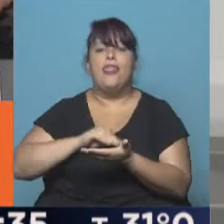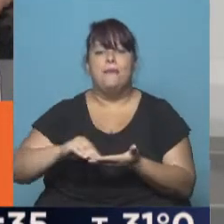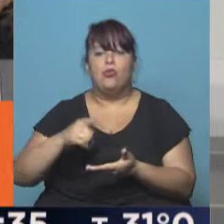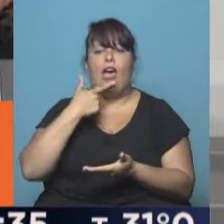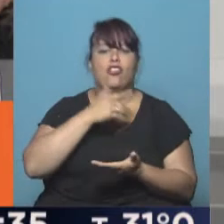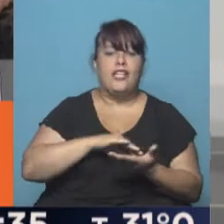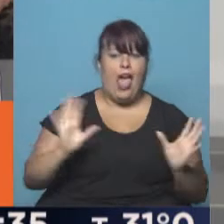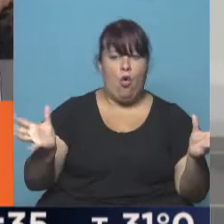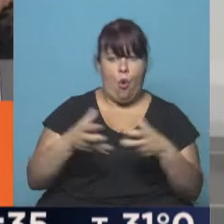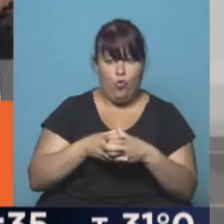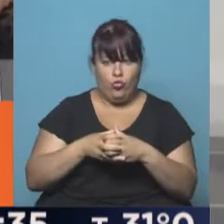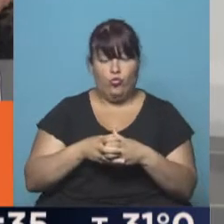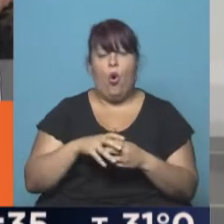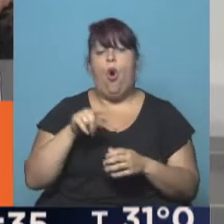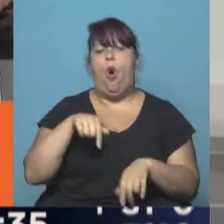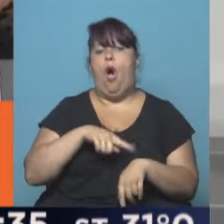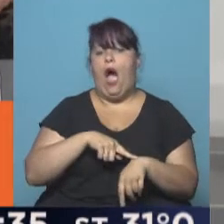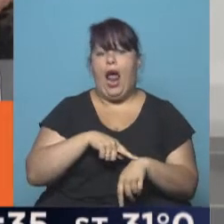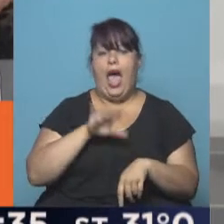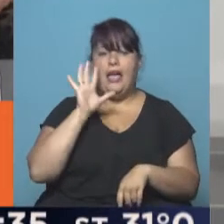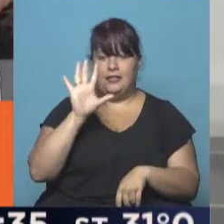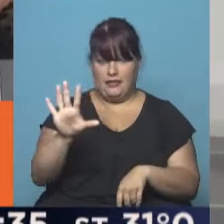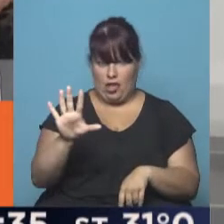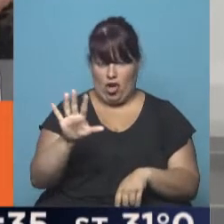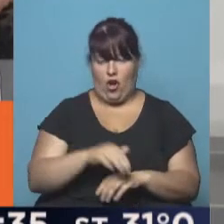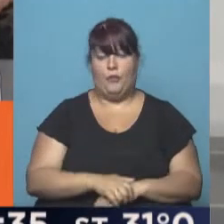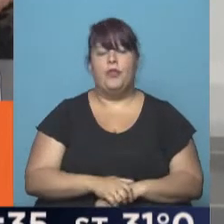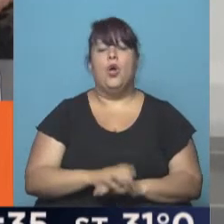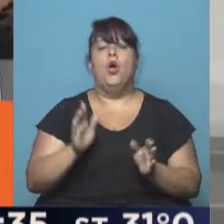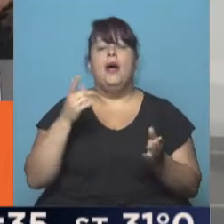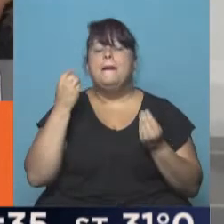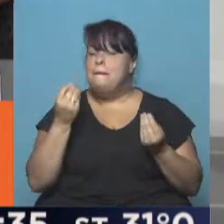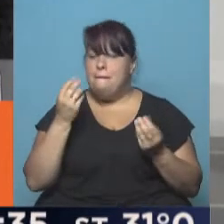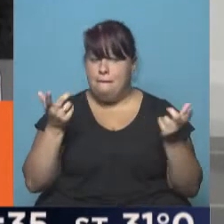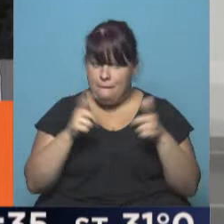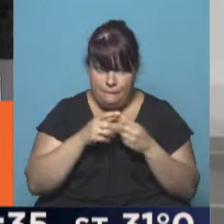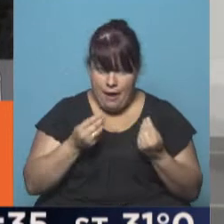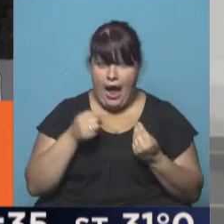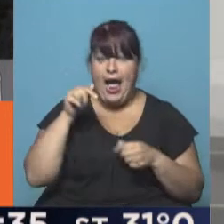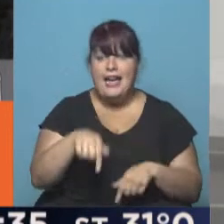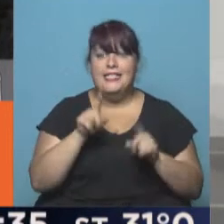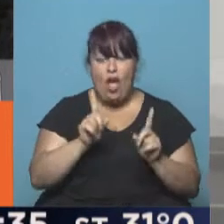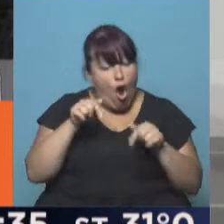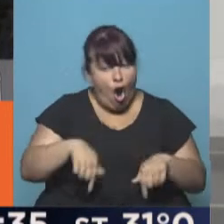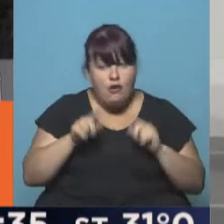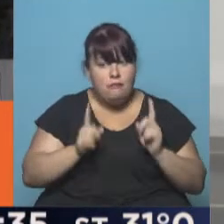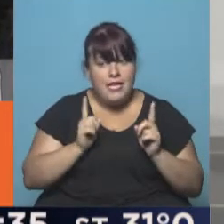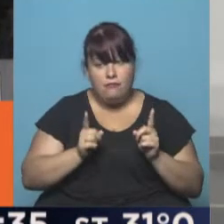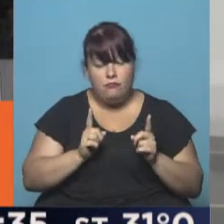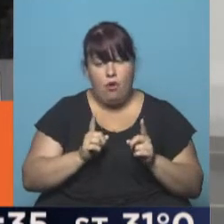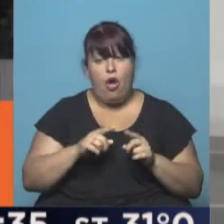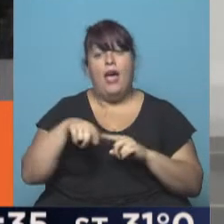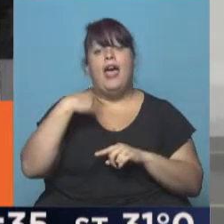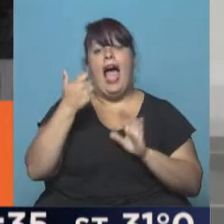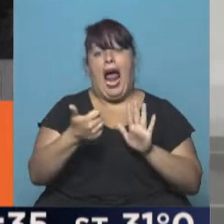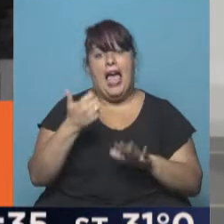y Senadores a las 5 de la tarde, con la intención de que este mismo día, una hora